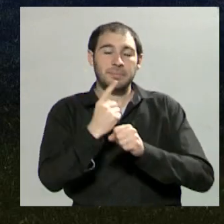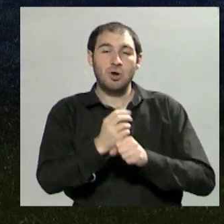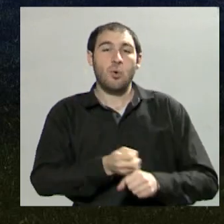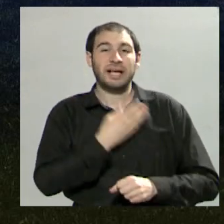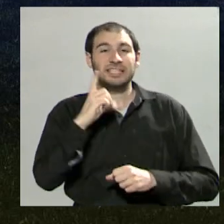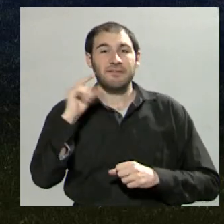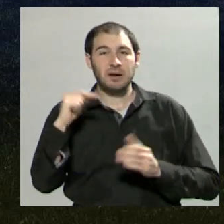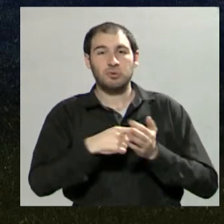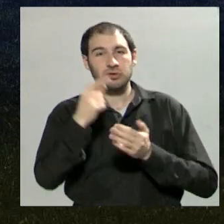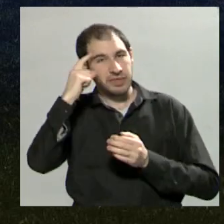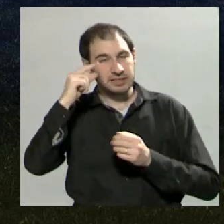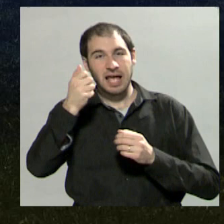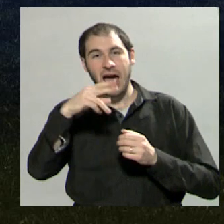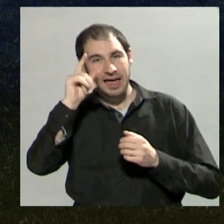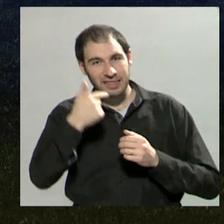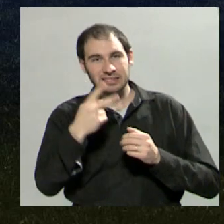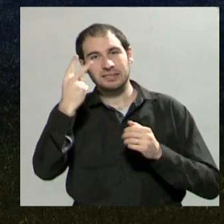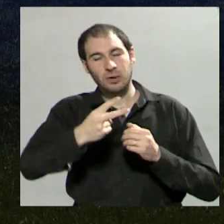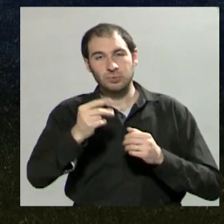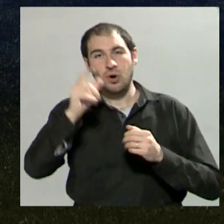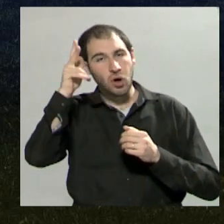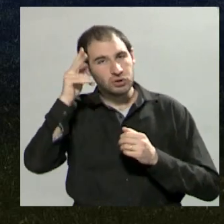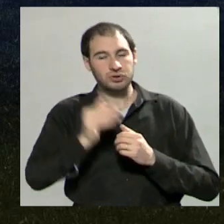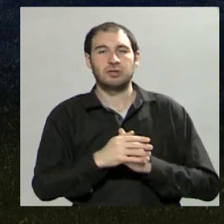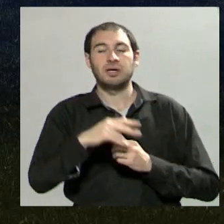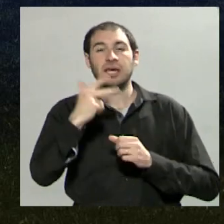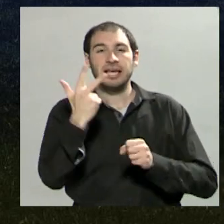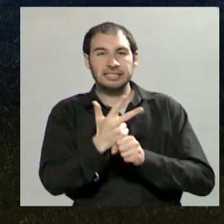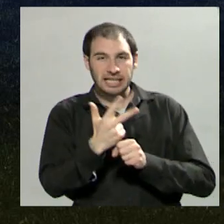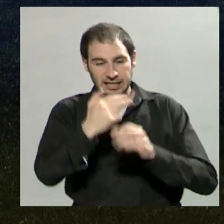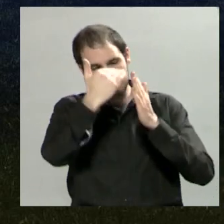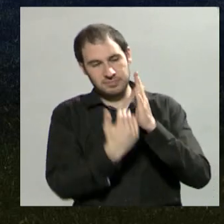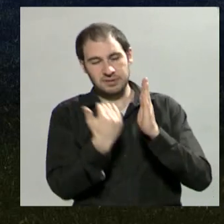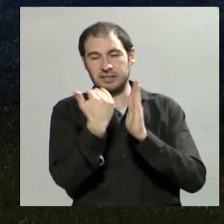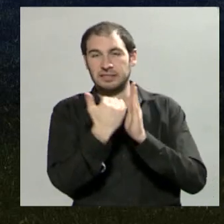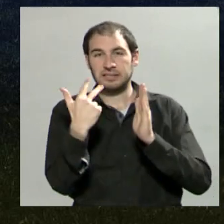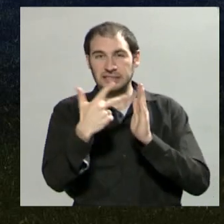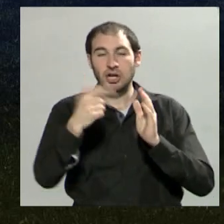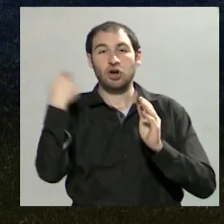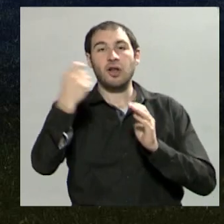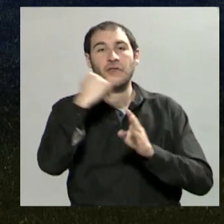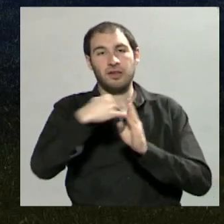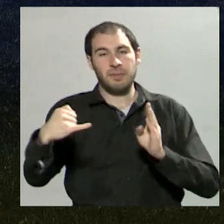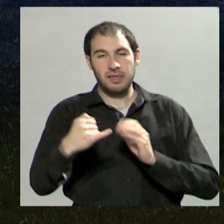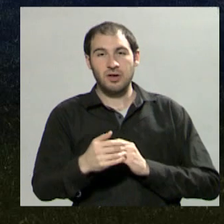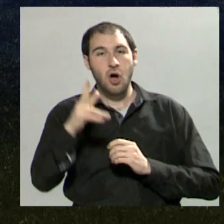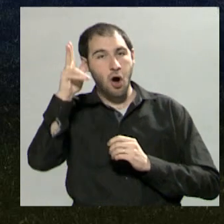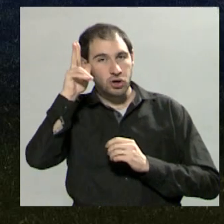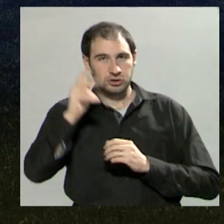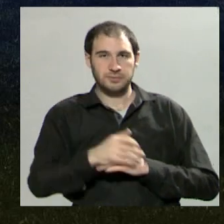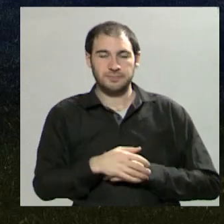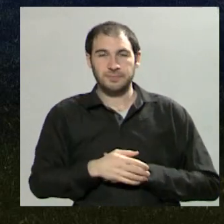de San Rafael con 10 puntos, Andes está segundo con 8, con 3 en el tercer lugar, mejor dicho, Rodeo del Medio con 8